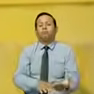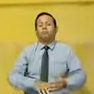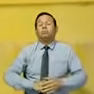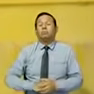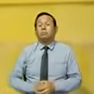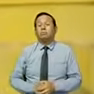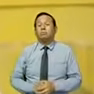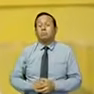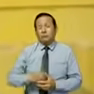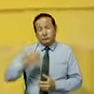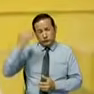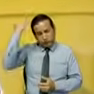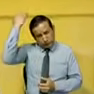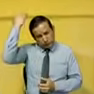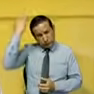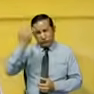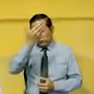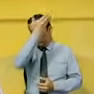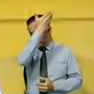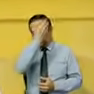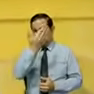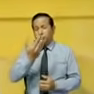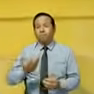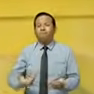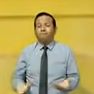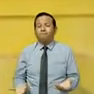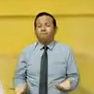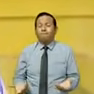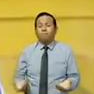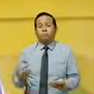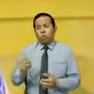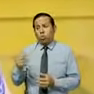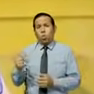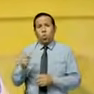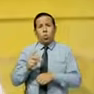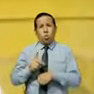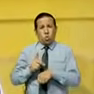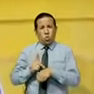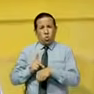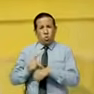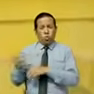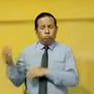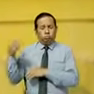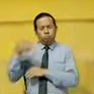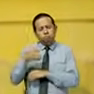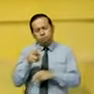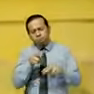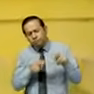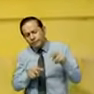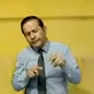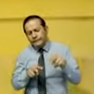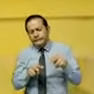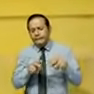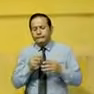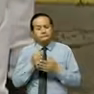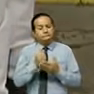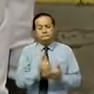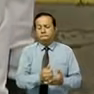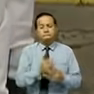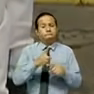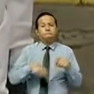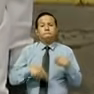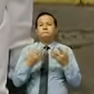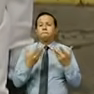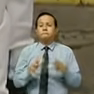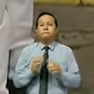varios cortes en la cabeza. Asimismo llegó personal de paramédico, donde ya indicaron el deceso del señor. Personal